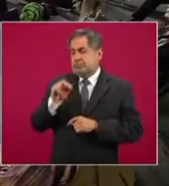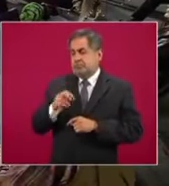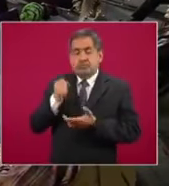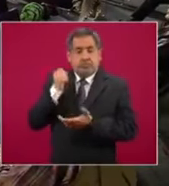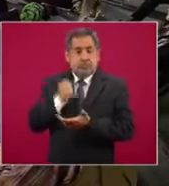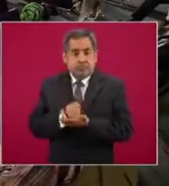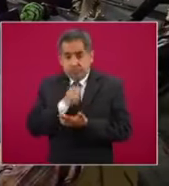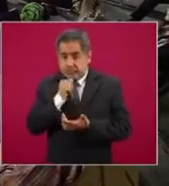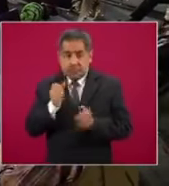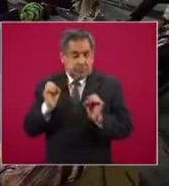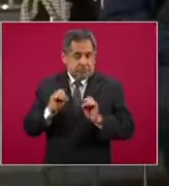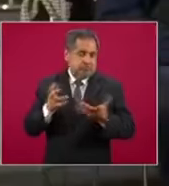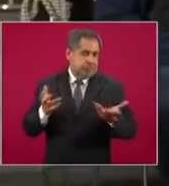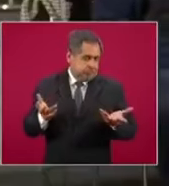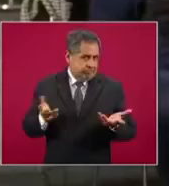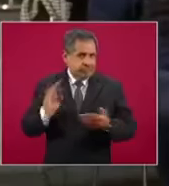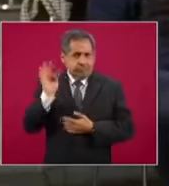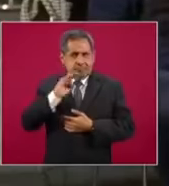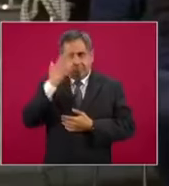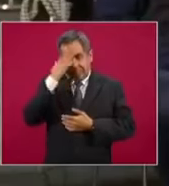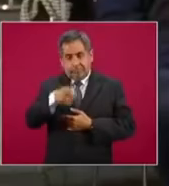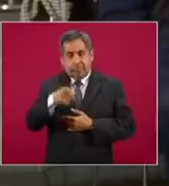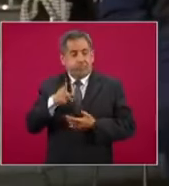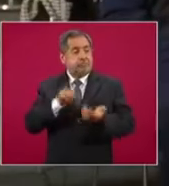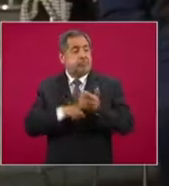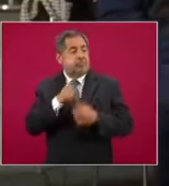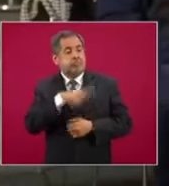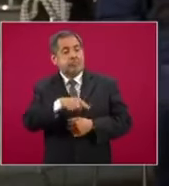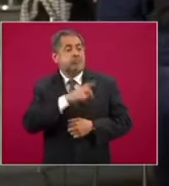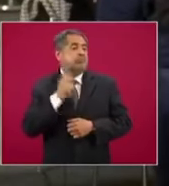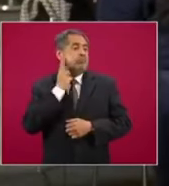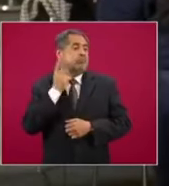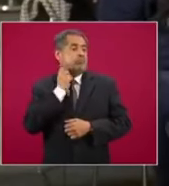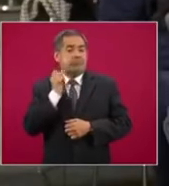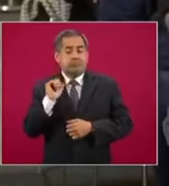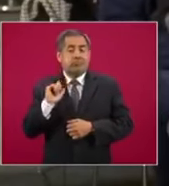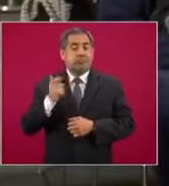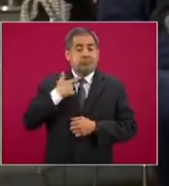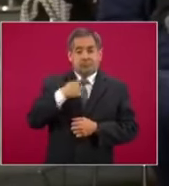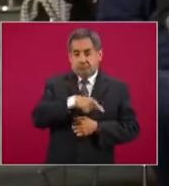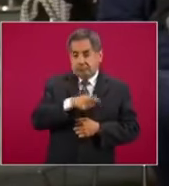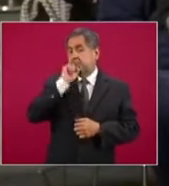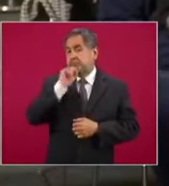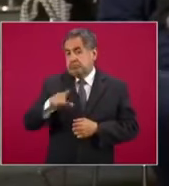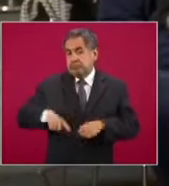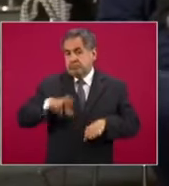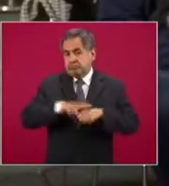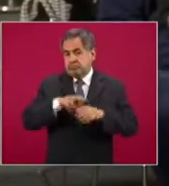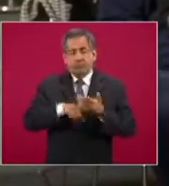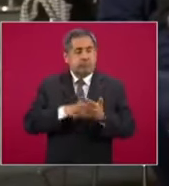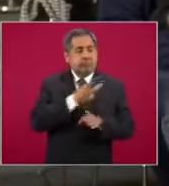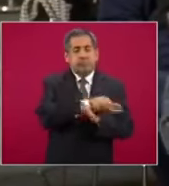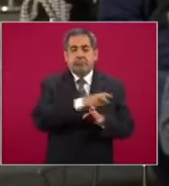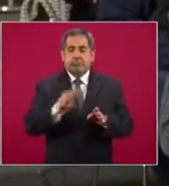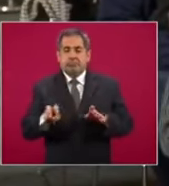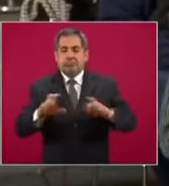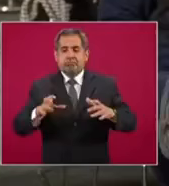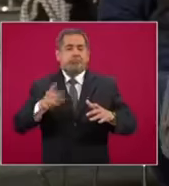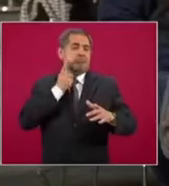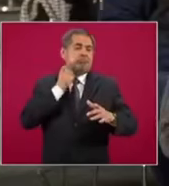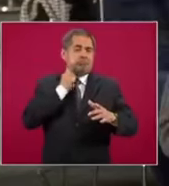eh sabemos que también podría alcanzar a los legisladores y bueno sabemos que algunos que han sido gobernadores Bueno le brincan al legislativo eh